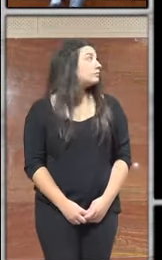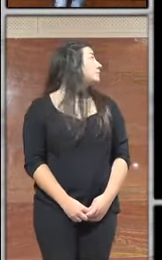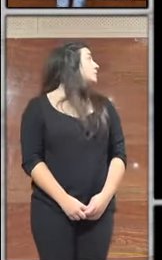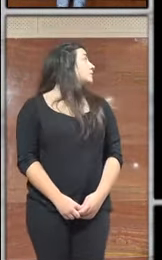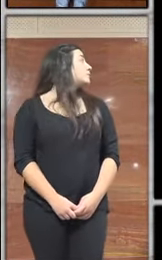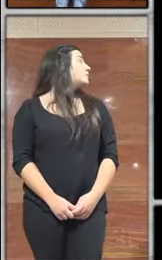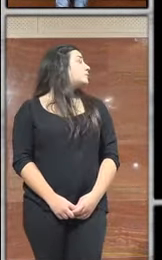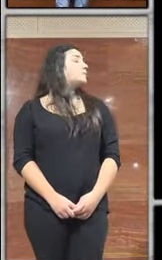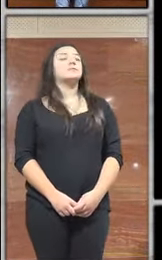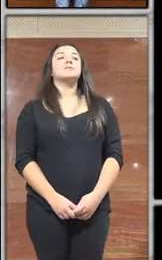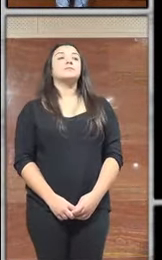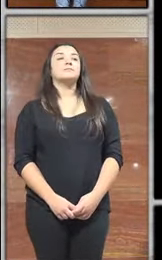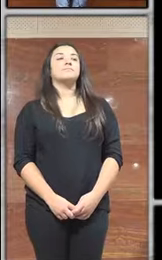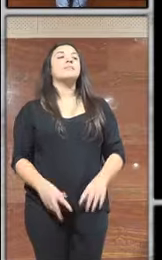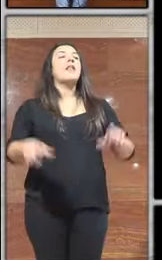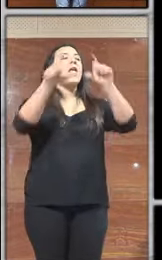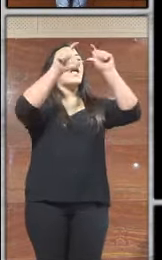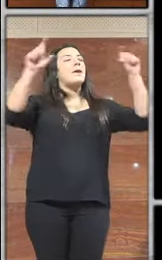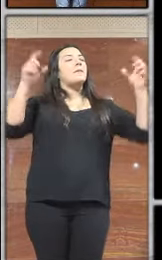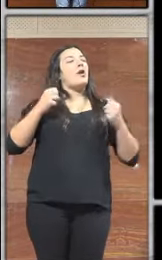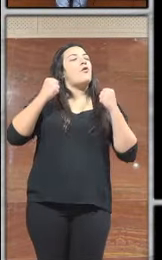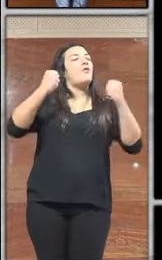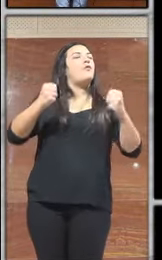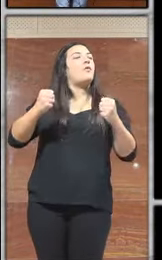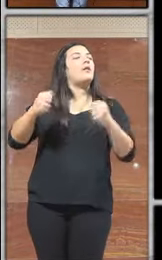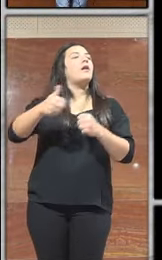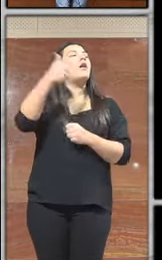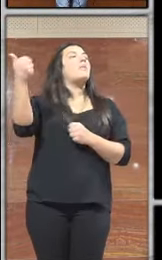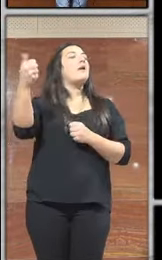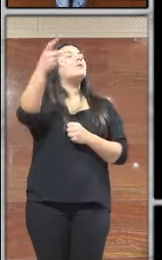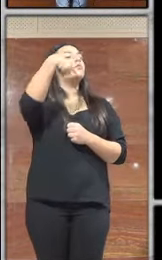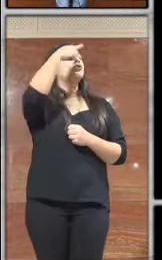más socios potenciales que tengamos que tengamos identificados